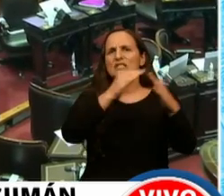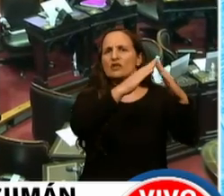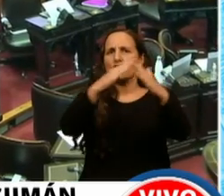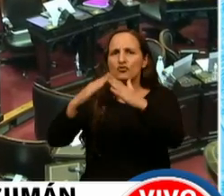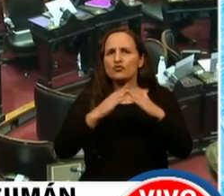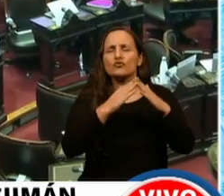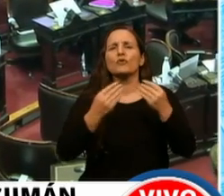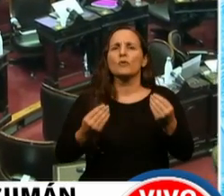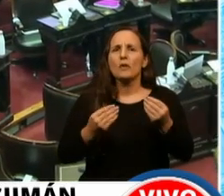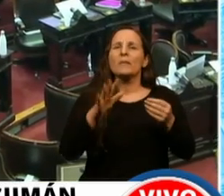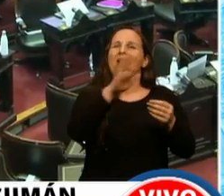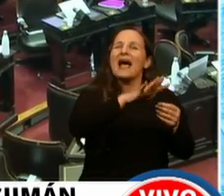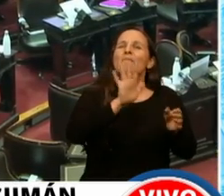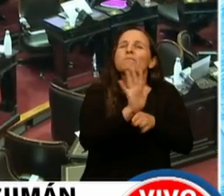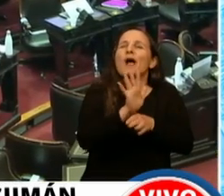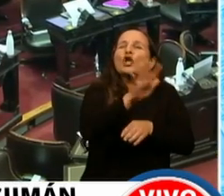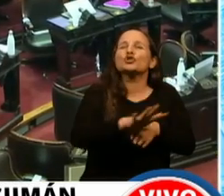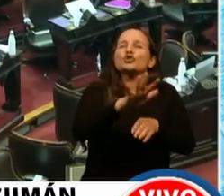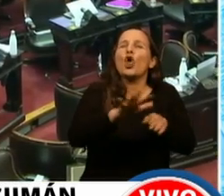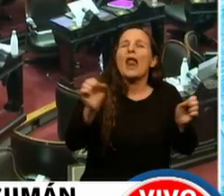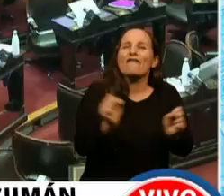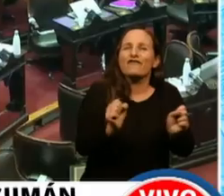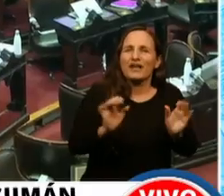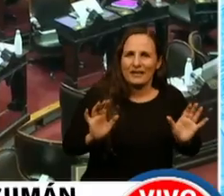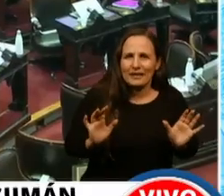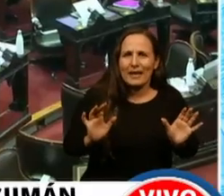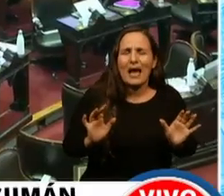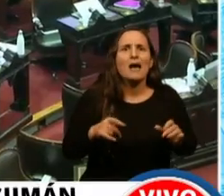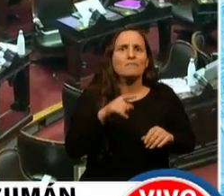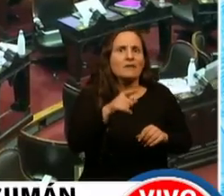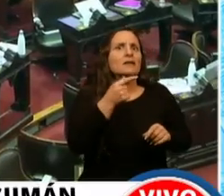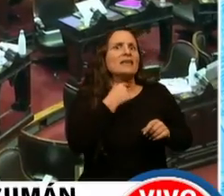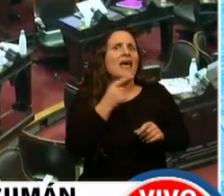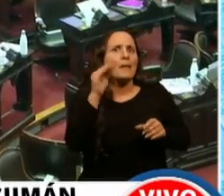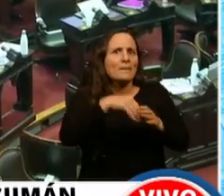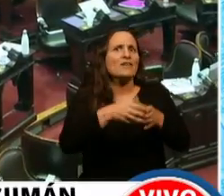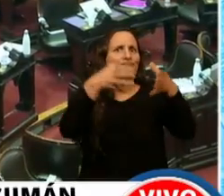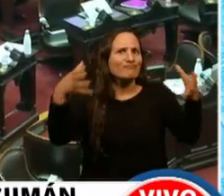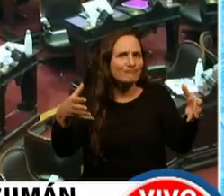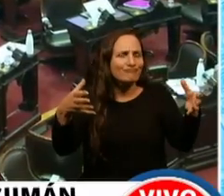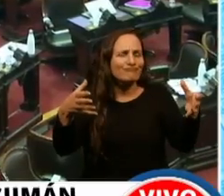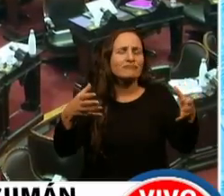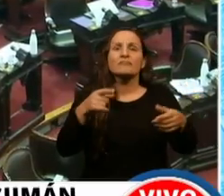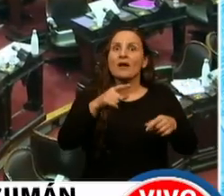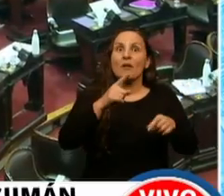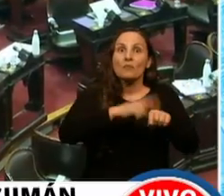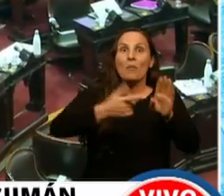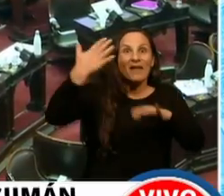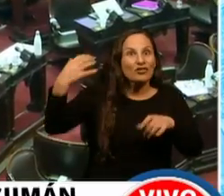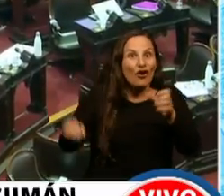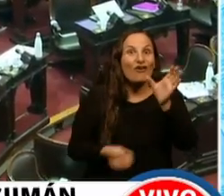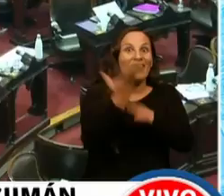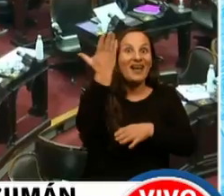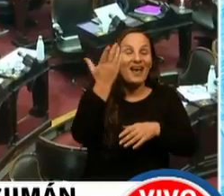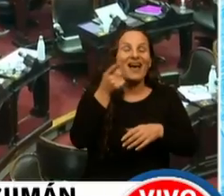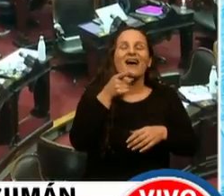llamada zona fría y ampliar el universo este proyecto que en su origen se refería